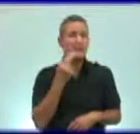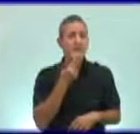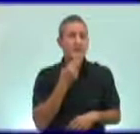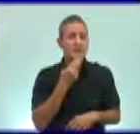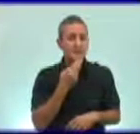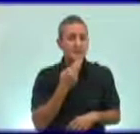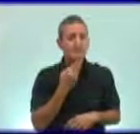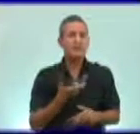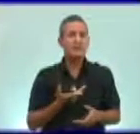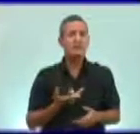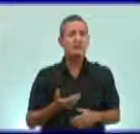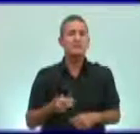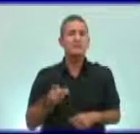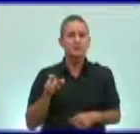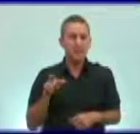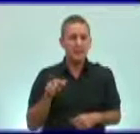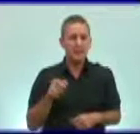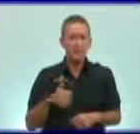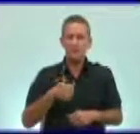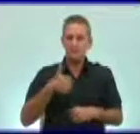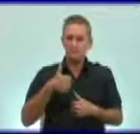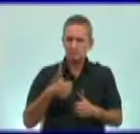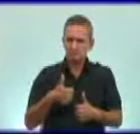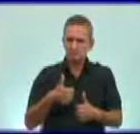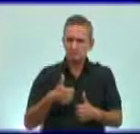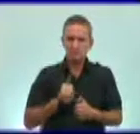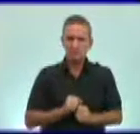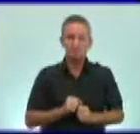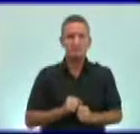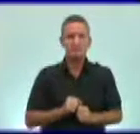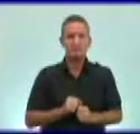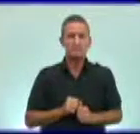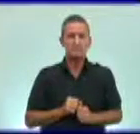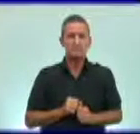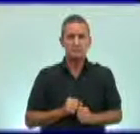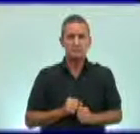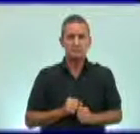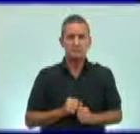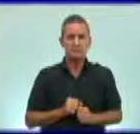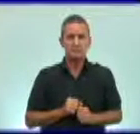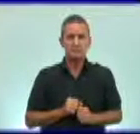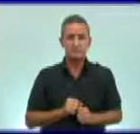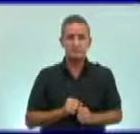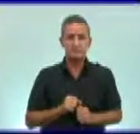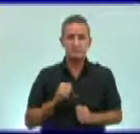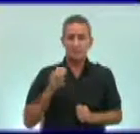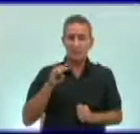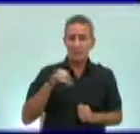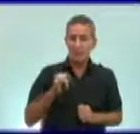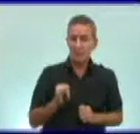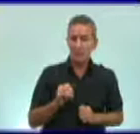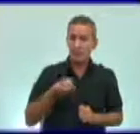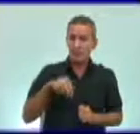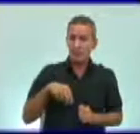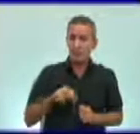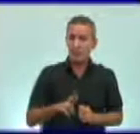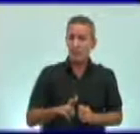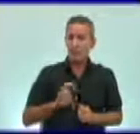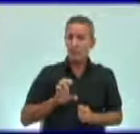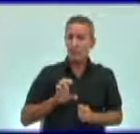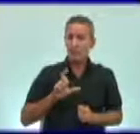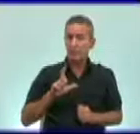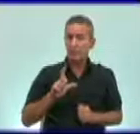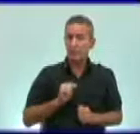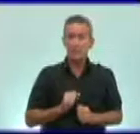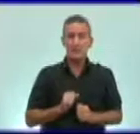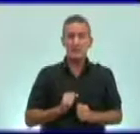con ustedes. Hemos siempre tenido la noción de que Miguel de Hidalgo y Costilla, el padre Hidalgo del cual